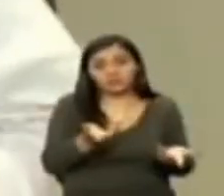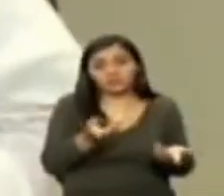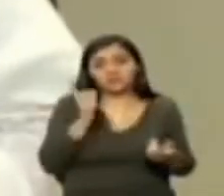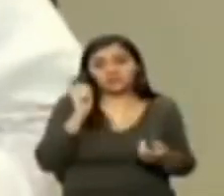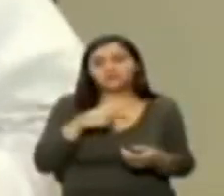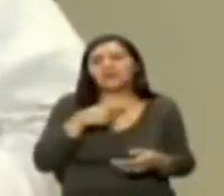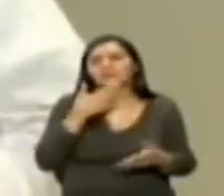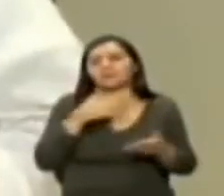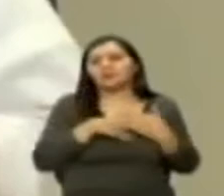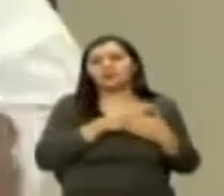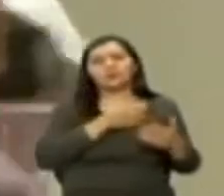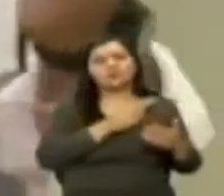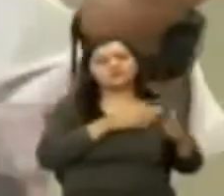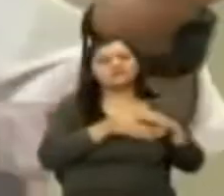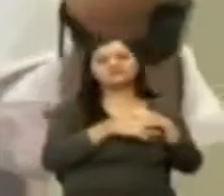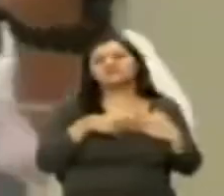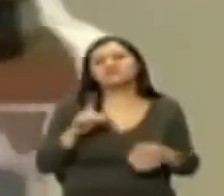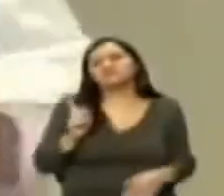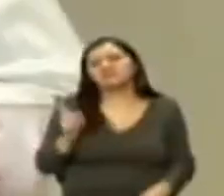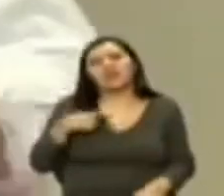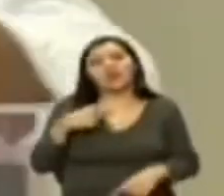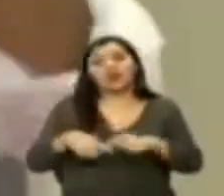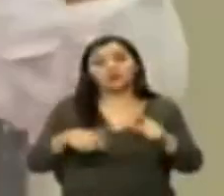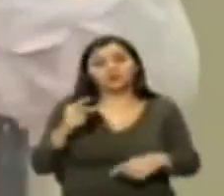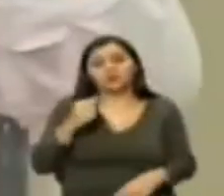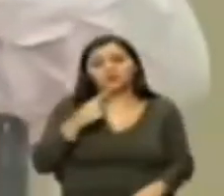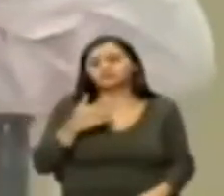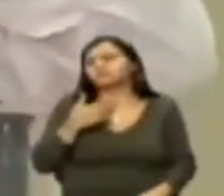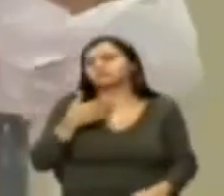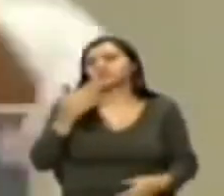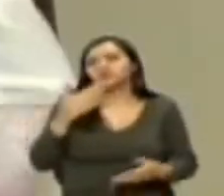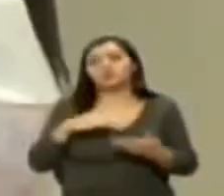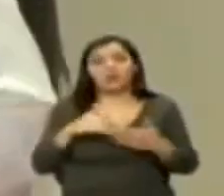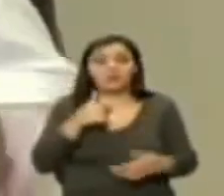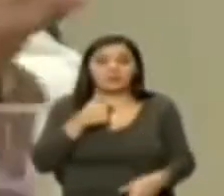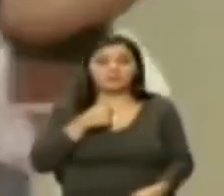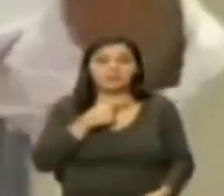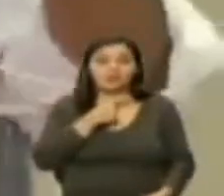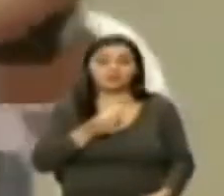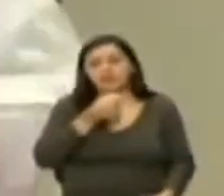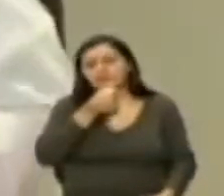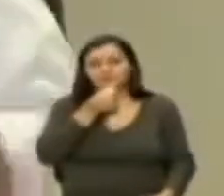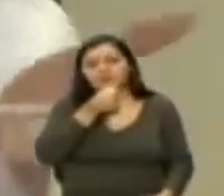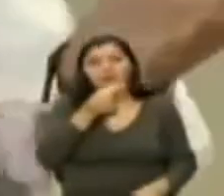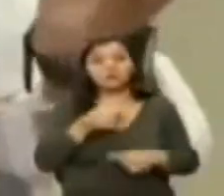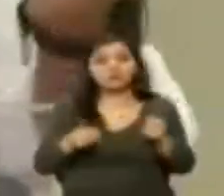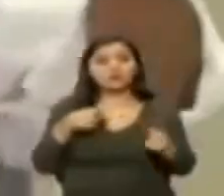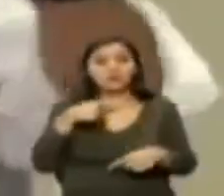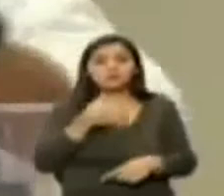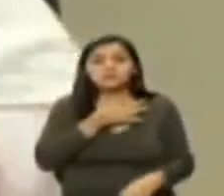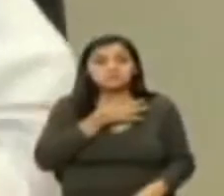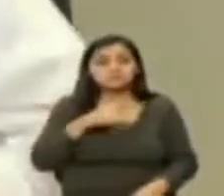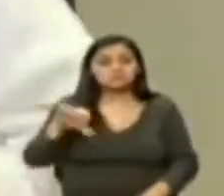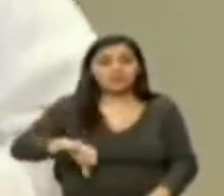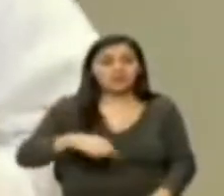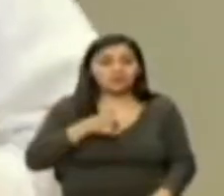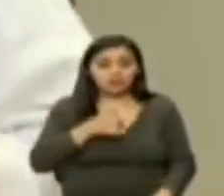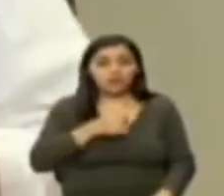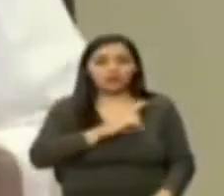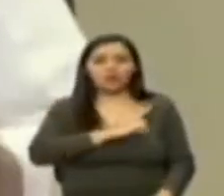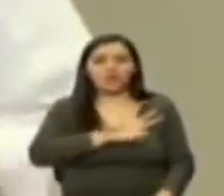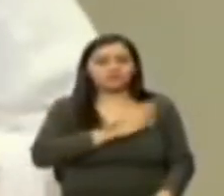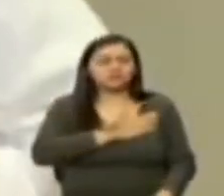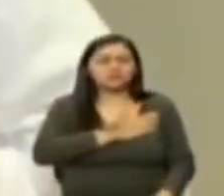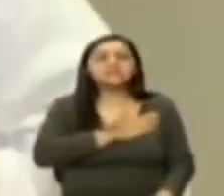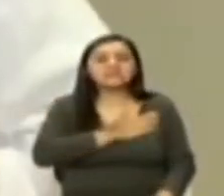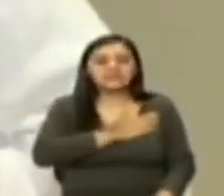académica. No todos los chicos, a mí me hubiera encantado ser artista, porque soy malísimo para la música, o sea, no todos tenemos cualidades